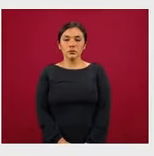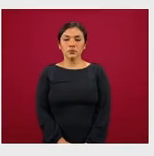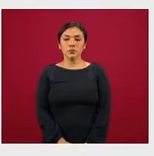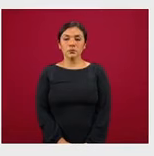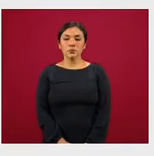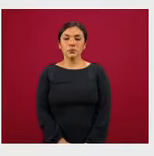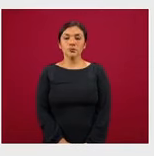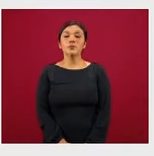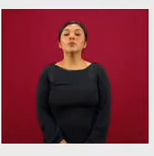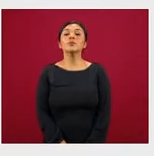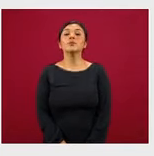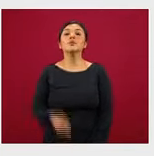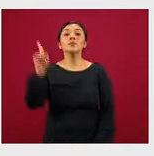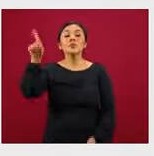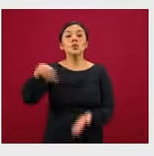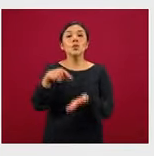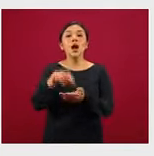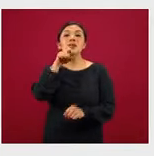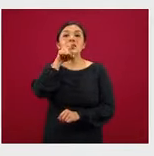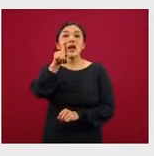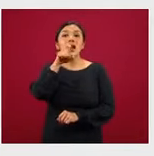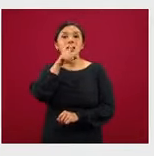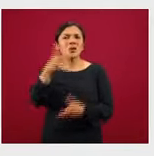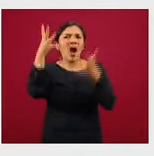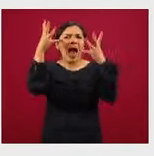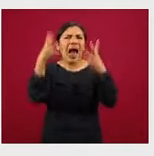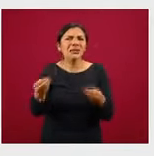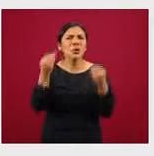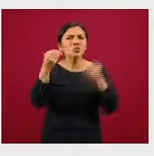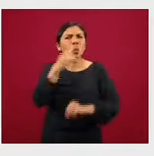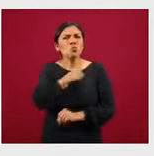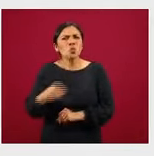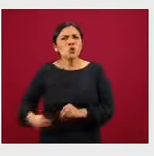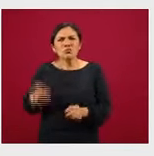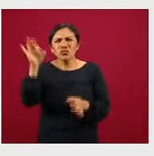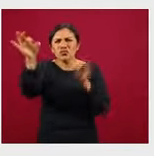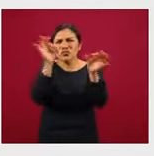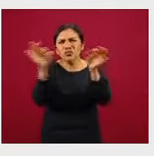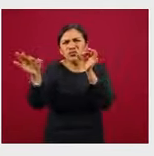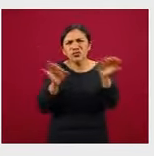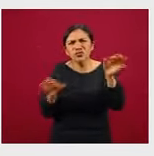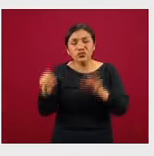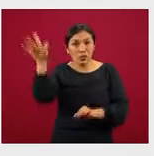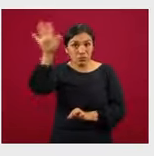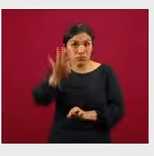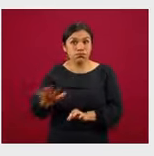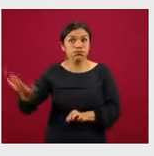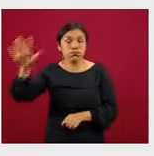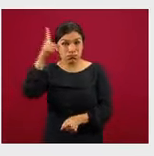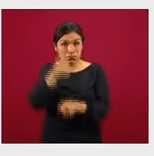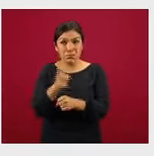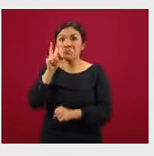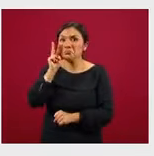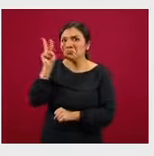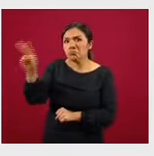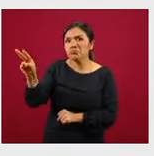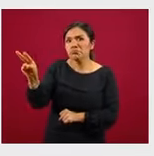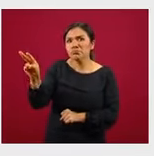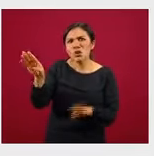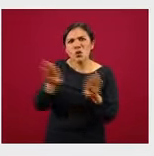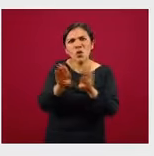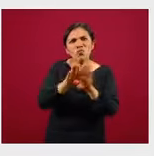27. En Jalisco, que tiene una gran cantidad de municipios y una extensión territorial importante, aprecien ustedes